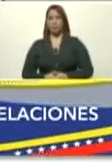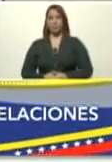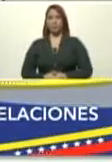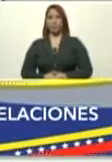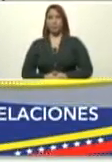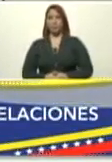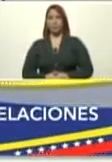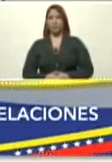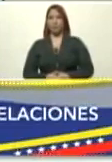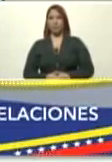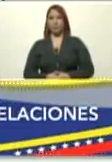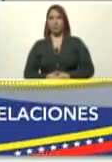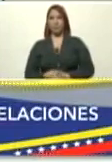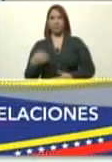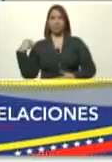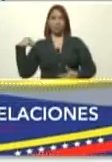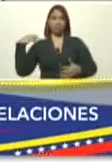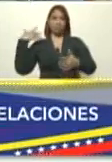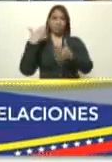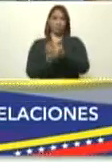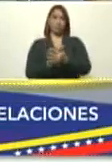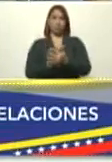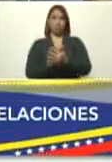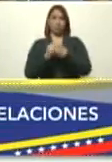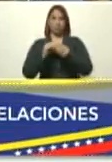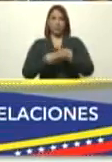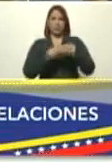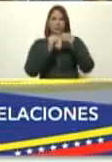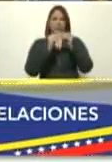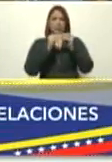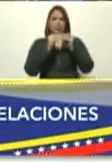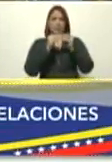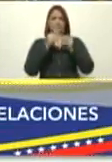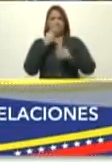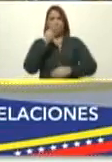ha venido confeccionando una política